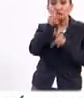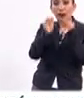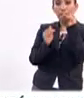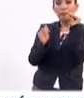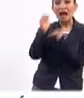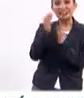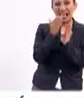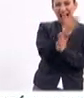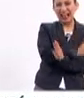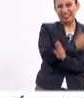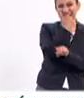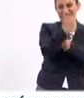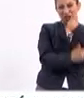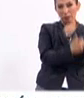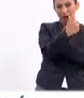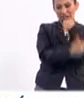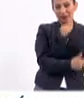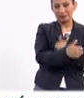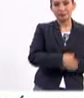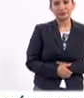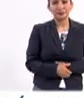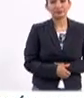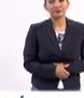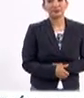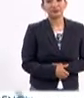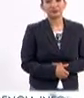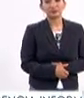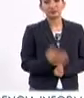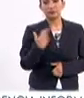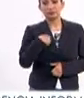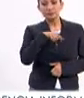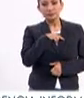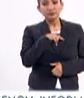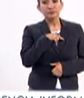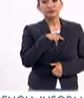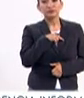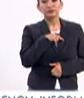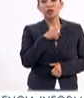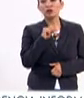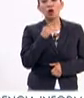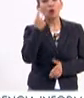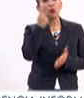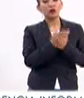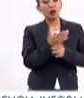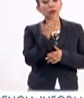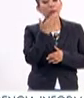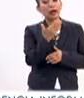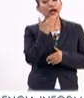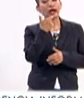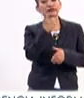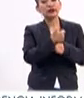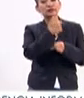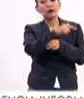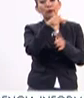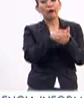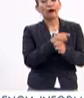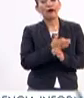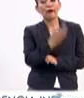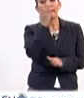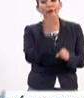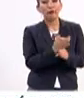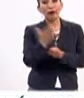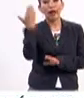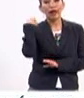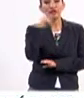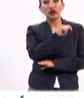resultado obtenido en la anterior justa continental. Nosotros no nos conformamos con ocupar el 6º lugar que se